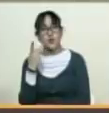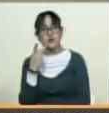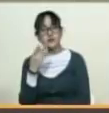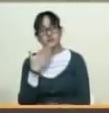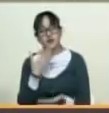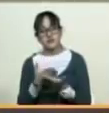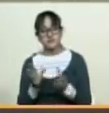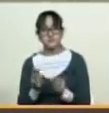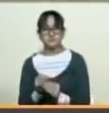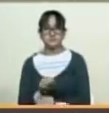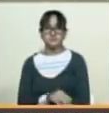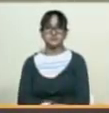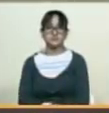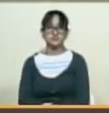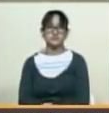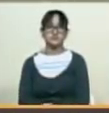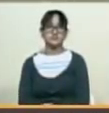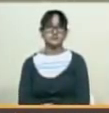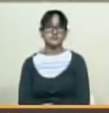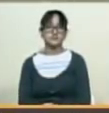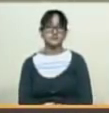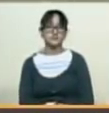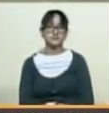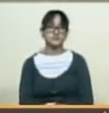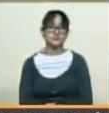Muchísimas gracias.